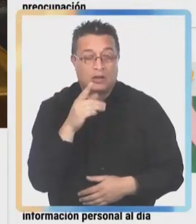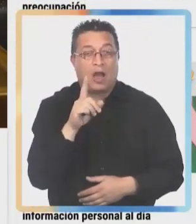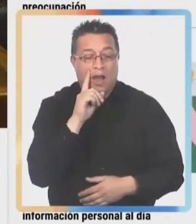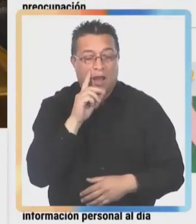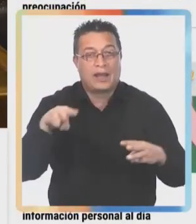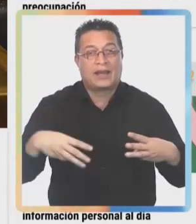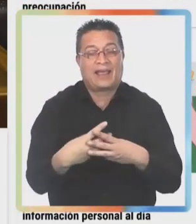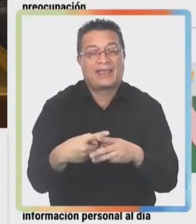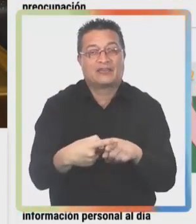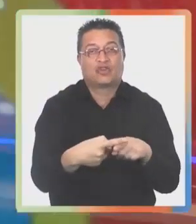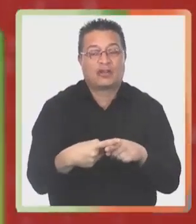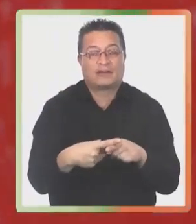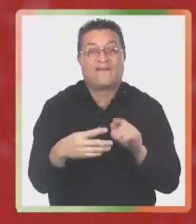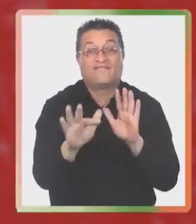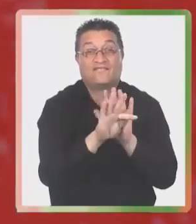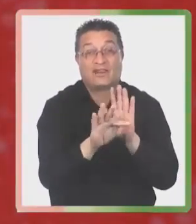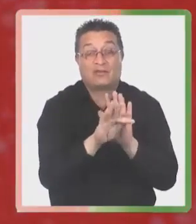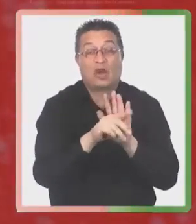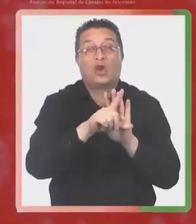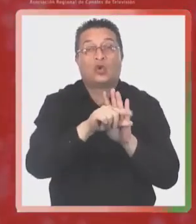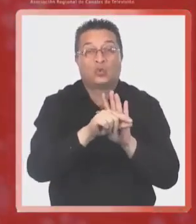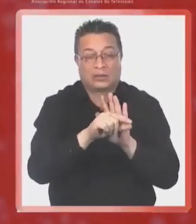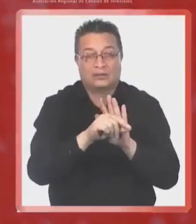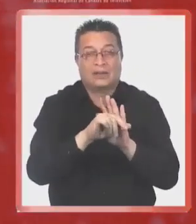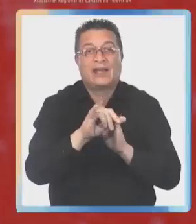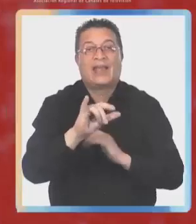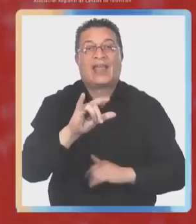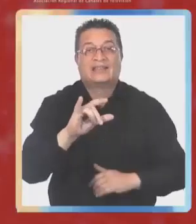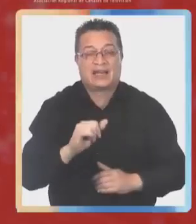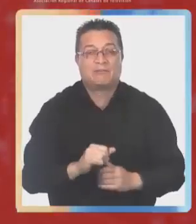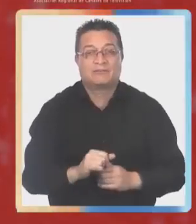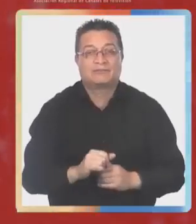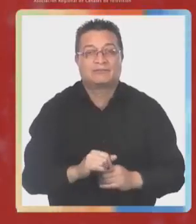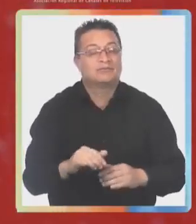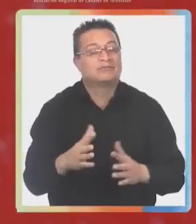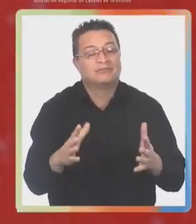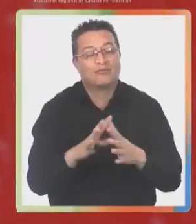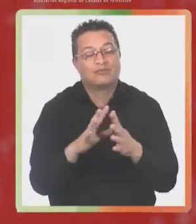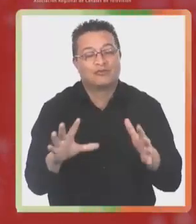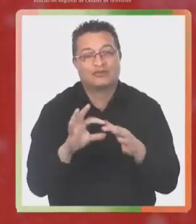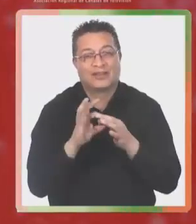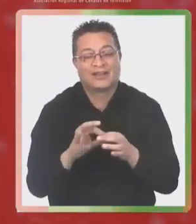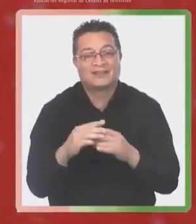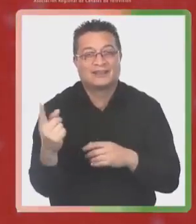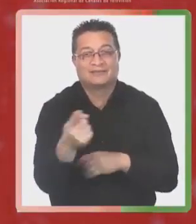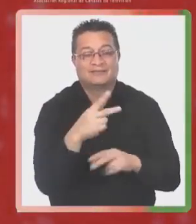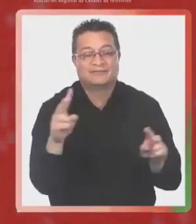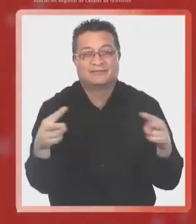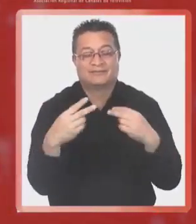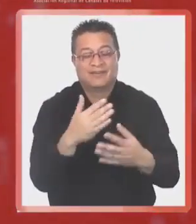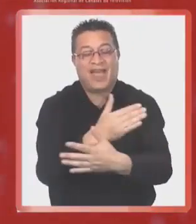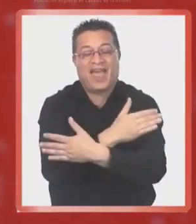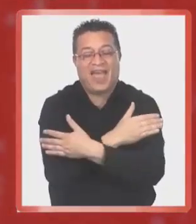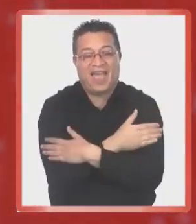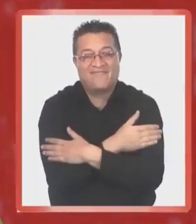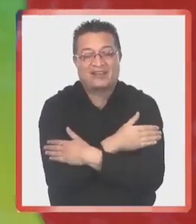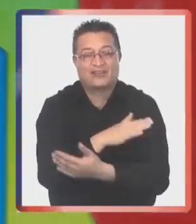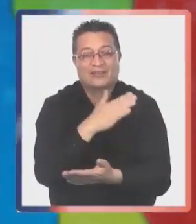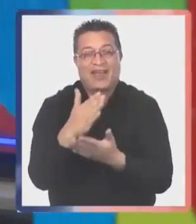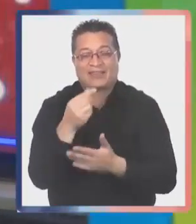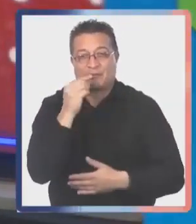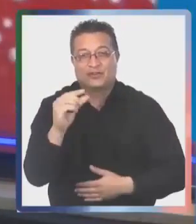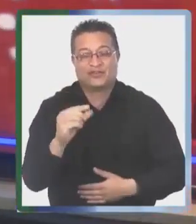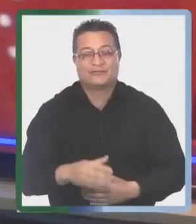www.portavoznoticias.cl y también nos encuentran en las redes sociales, en Facebook, en Twitter y en Instagram. Como siempre, muchísimas gracias por acompañarnos, un abrazo